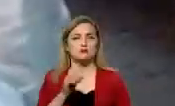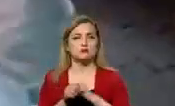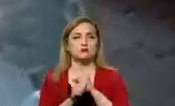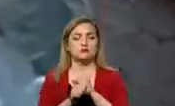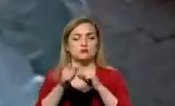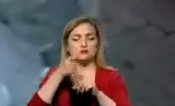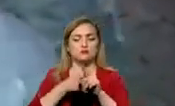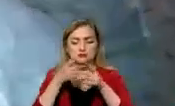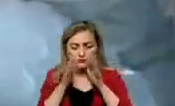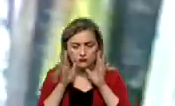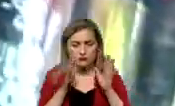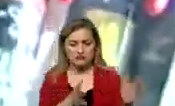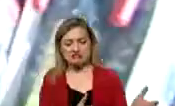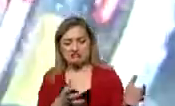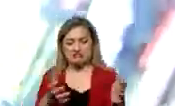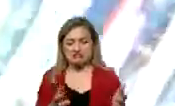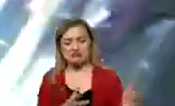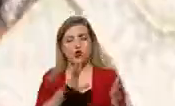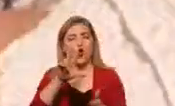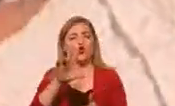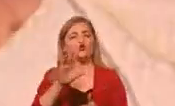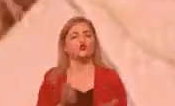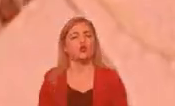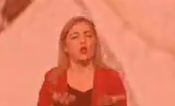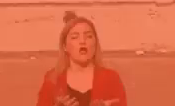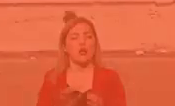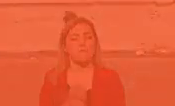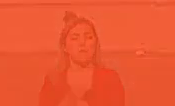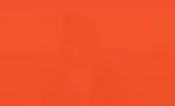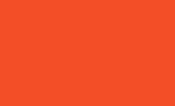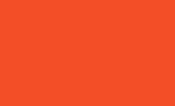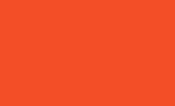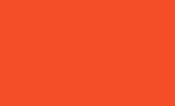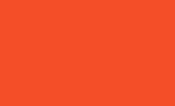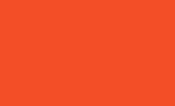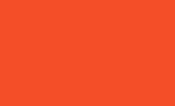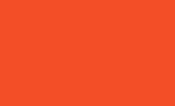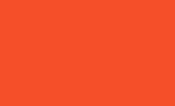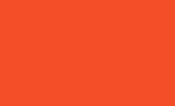diciembre, se decomisó 8 toneladas de explosivos. Fernanda Ceballos, 24 horas.